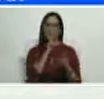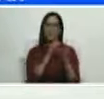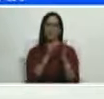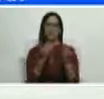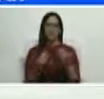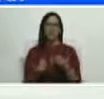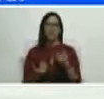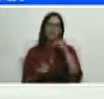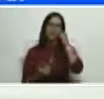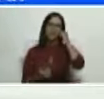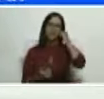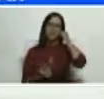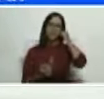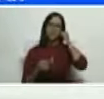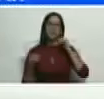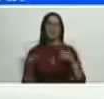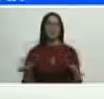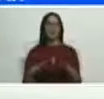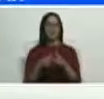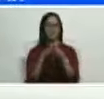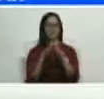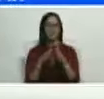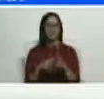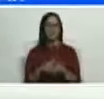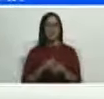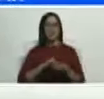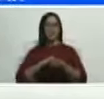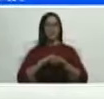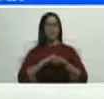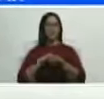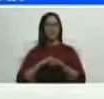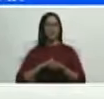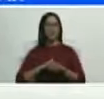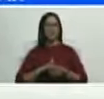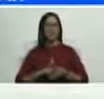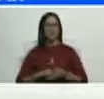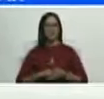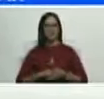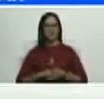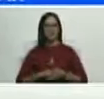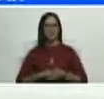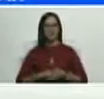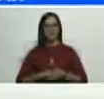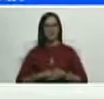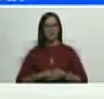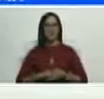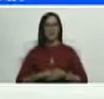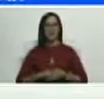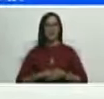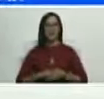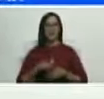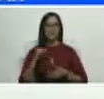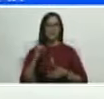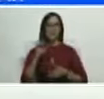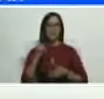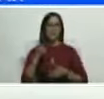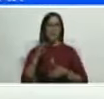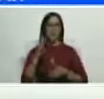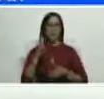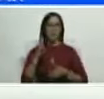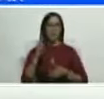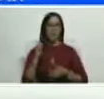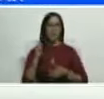de boconó bocon no de Trujillo del Estado Trujillo presidente y Segovia segundo apellido